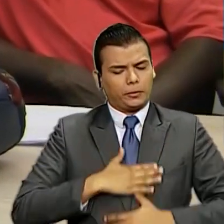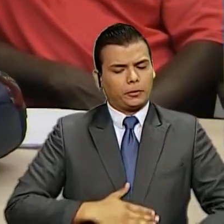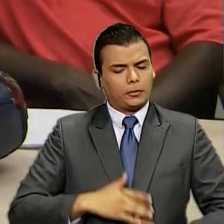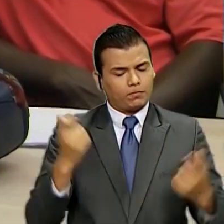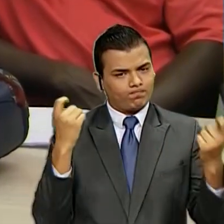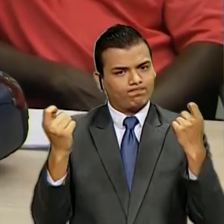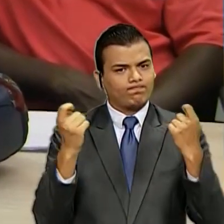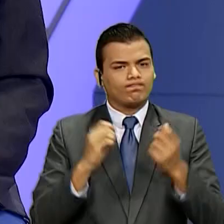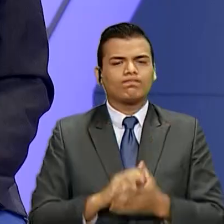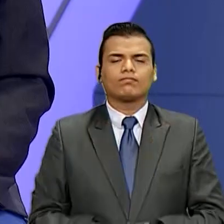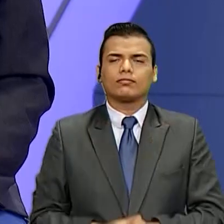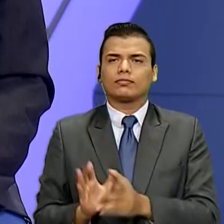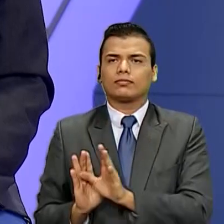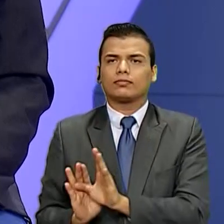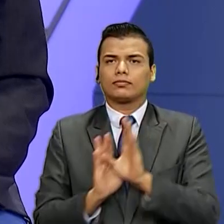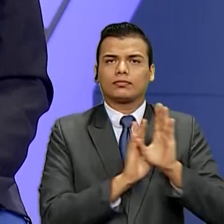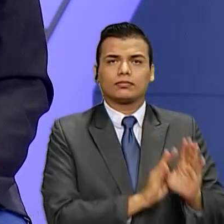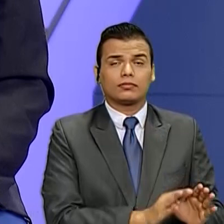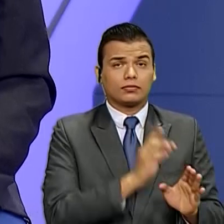mesura.